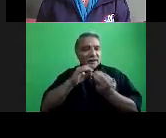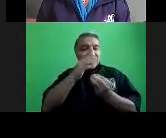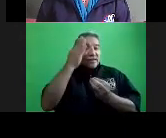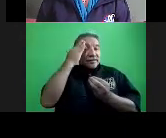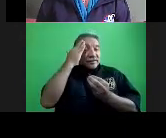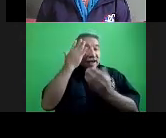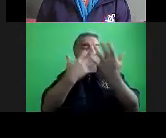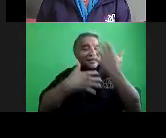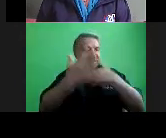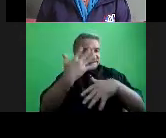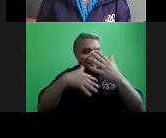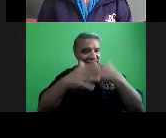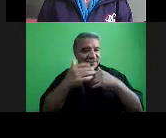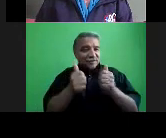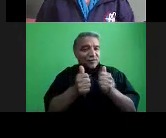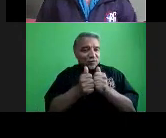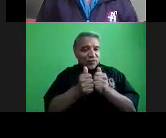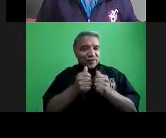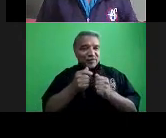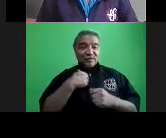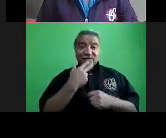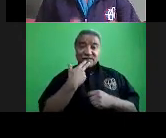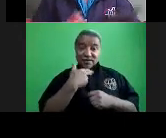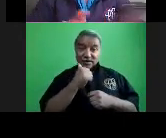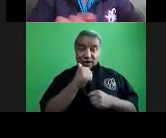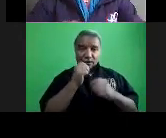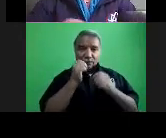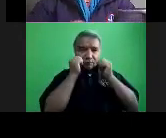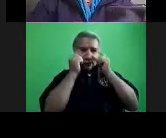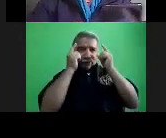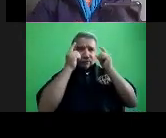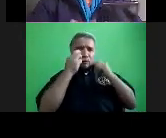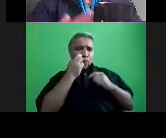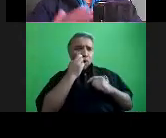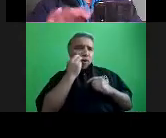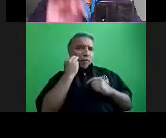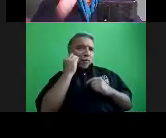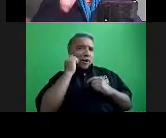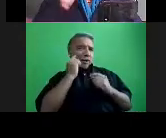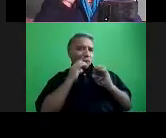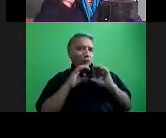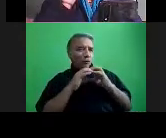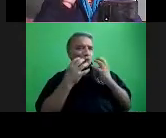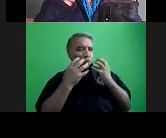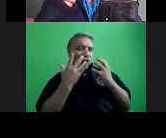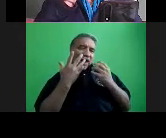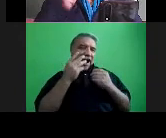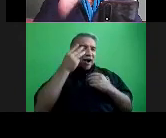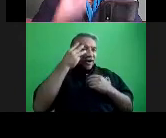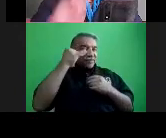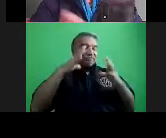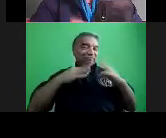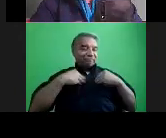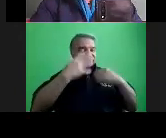nieto. Todos vivimos juntos en familia. Y ellos saben comunicarse en lengua de señas. Mi hija se